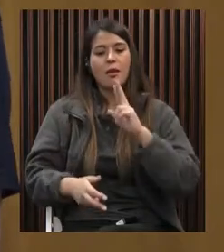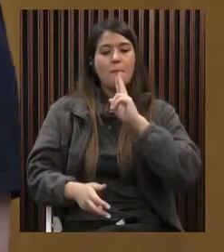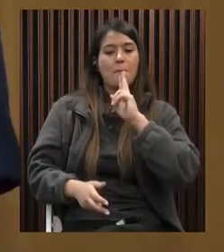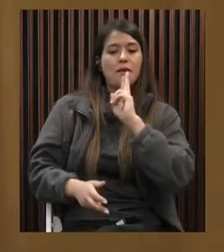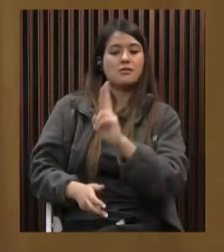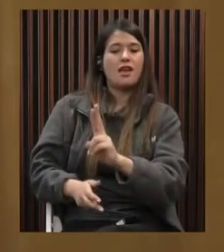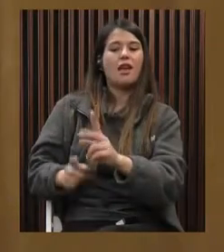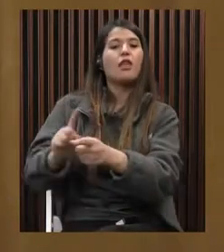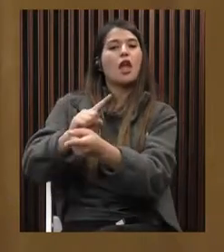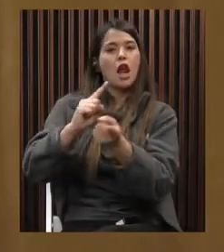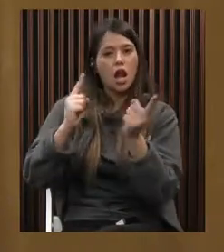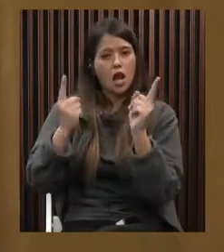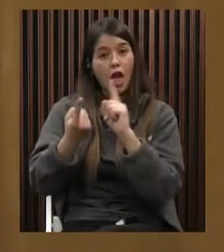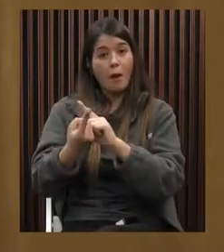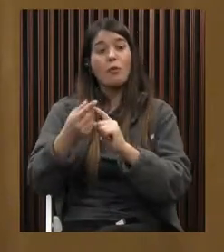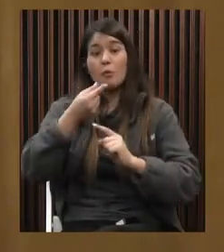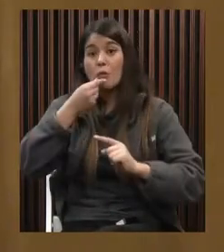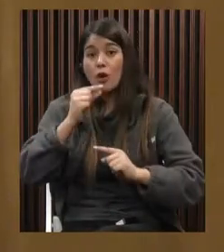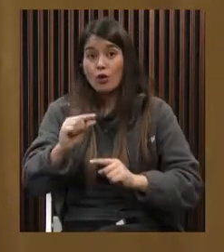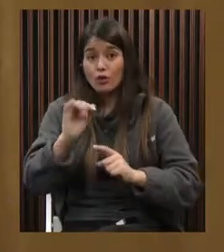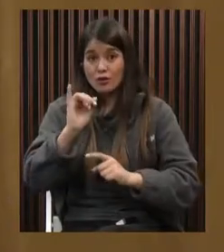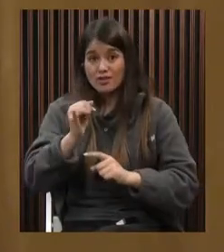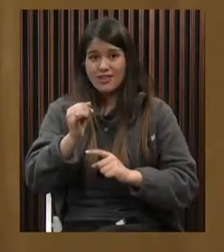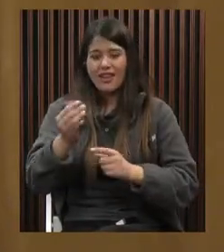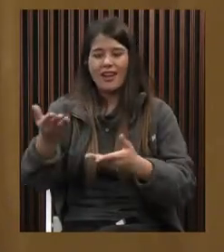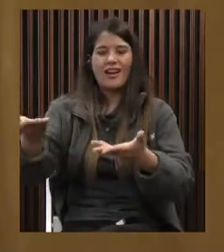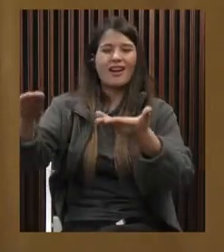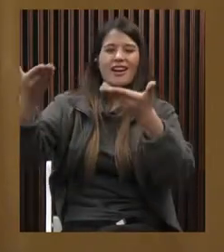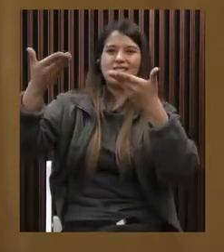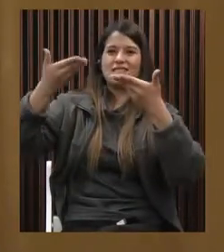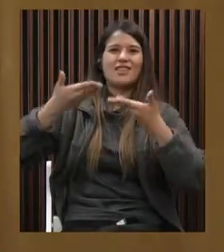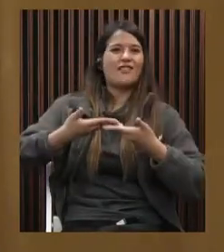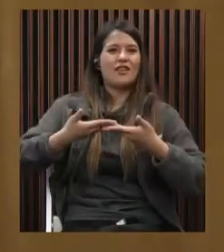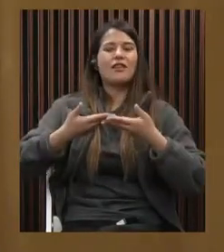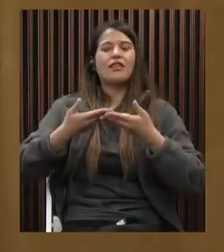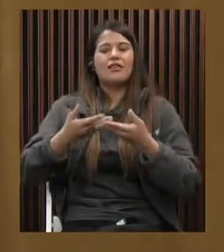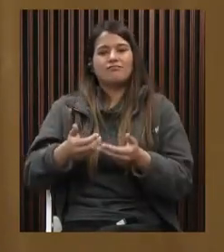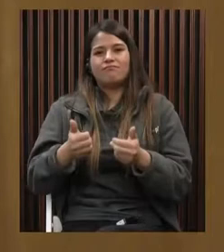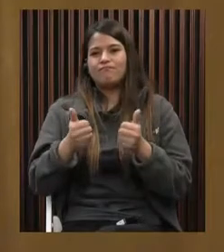del que el cambio viene y que es un cambio que vamos a recibir con toda la alegría del mundo.